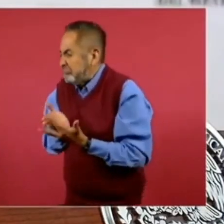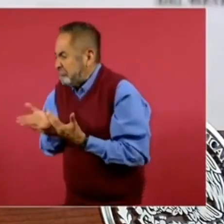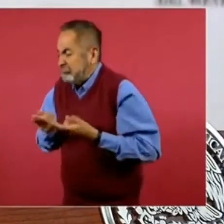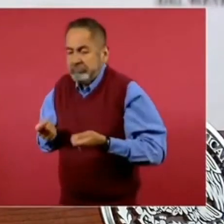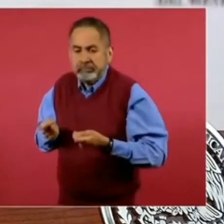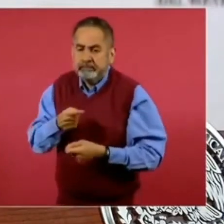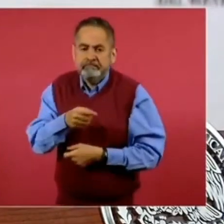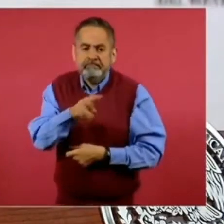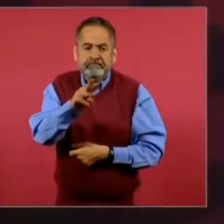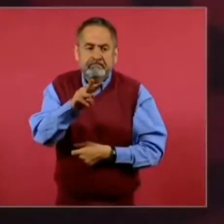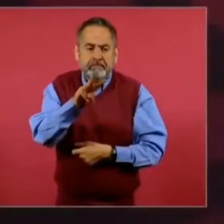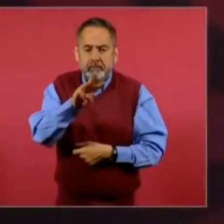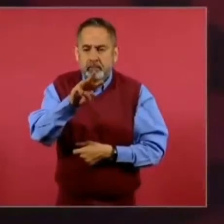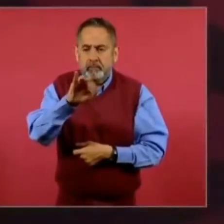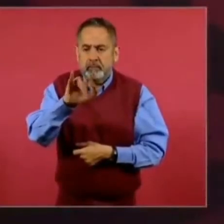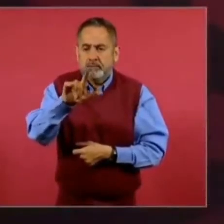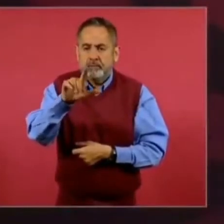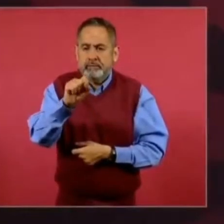Wilson,